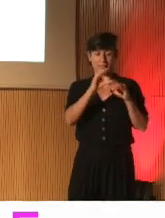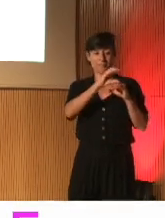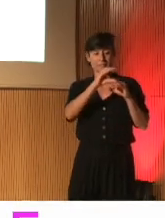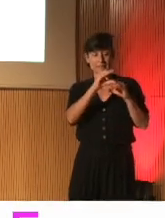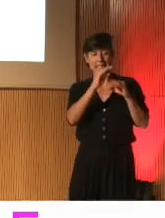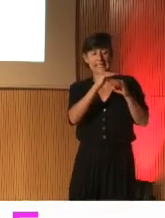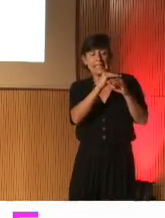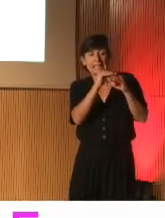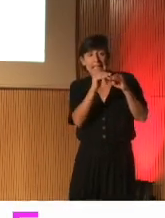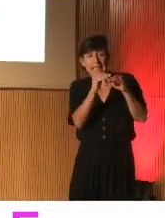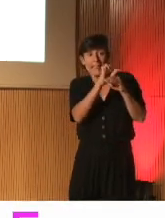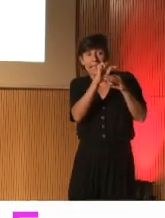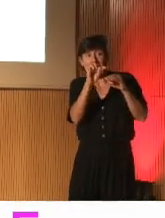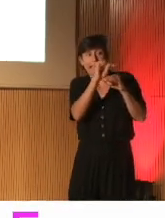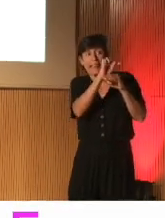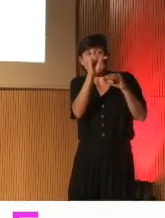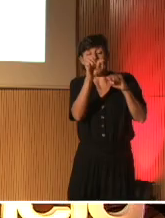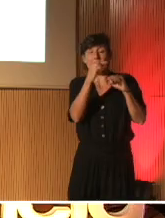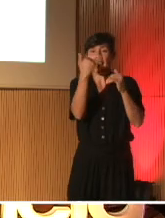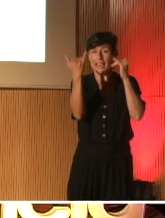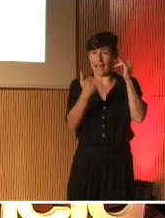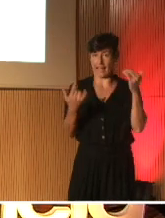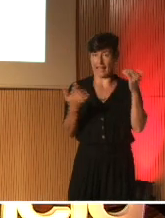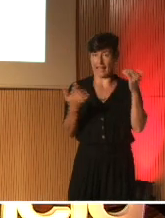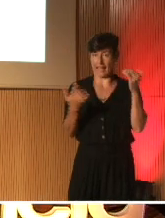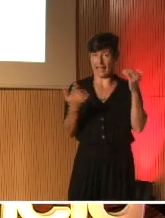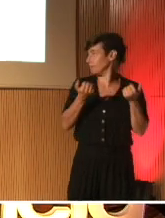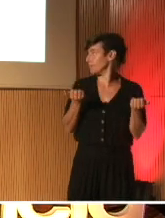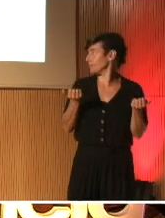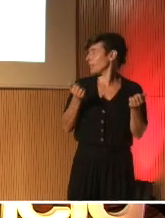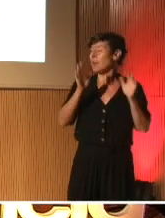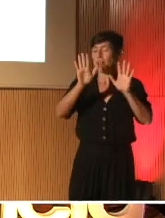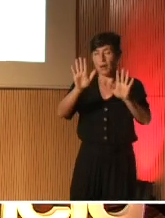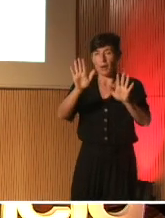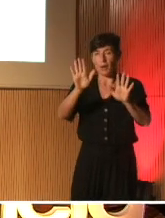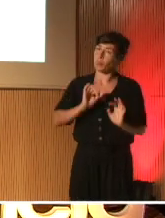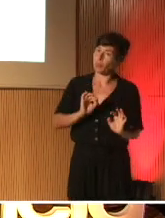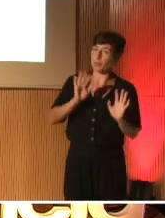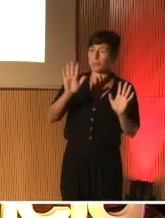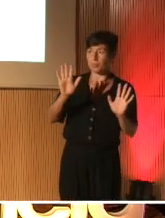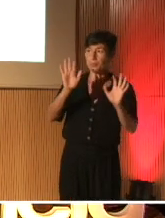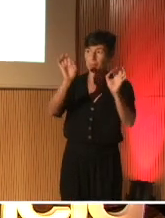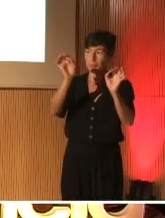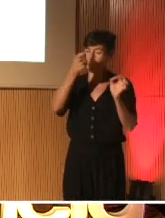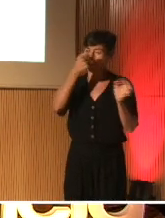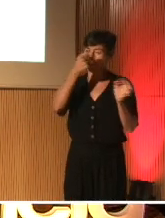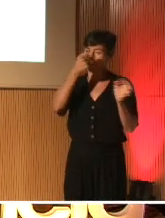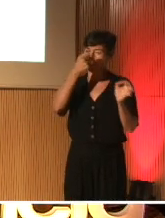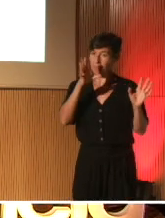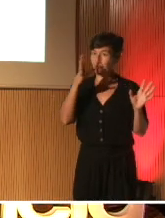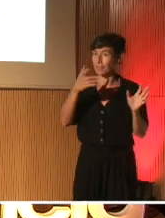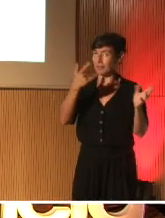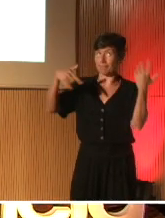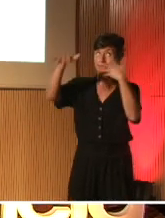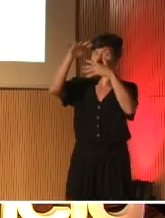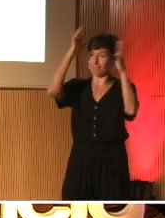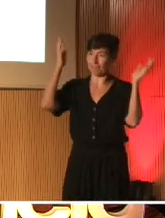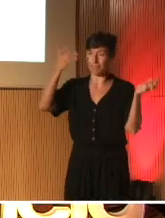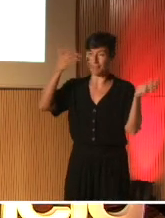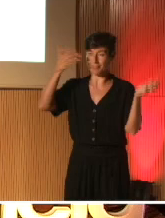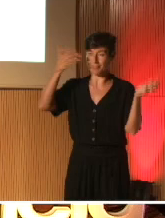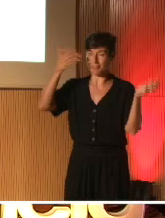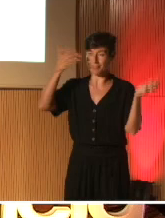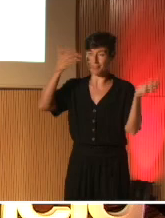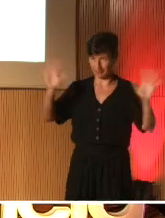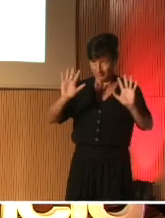varios niveles de energía esto voy a pararme un poquito porque luego si no van a empezar a volar los electrones más que mi peluca cuando me la pego